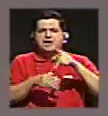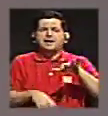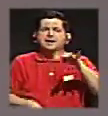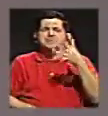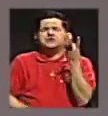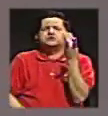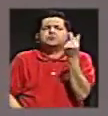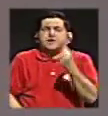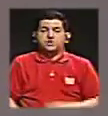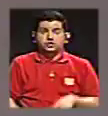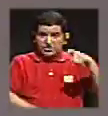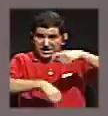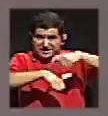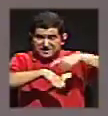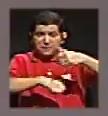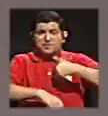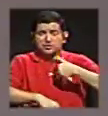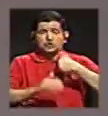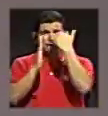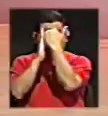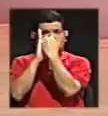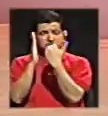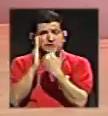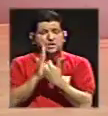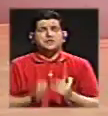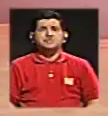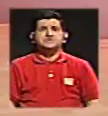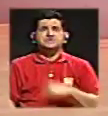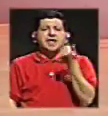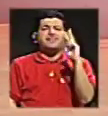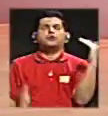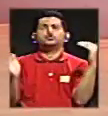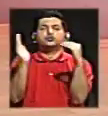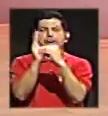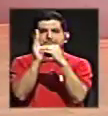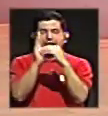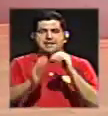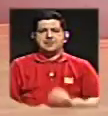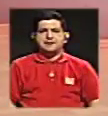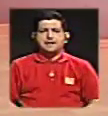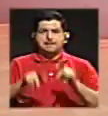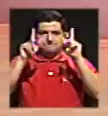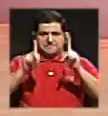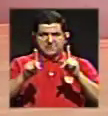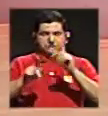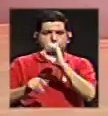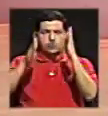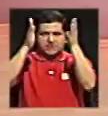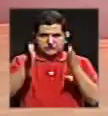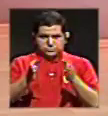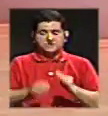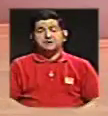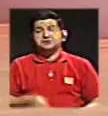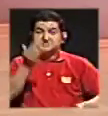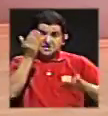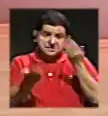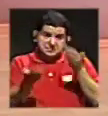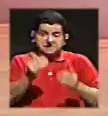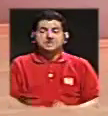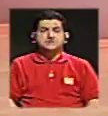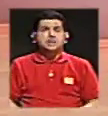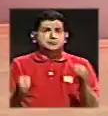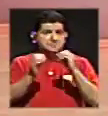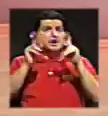aproximadamente en este momento tenemos empadronados más de 12,000 eh costarricenses Y seguramente que hay